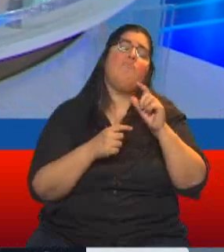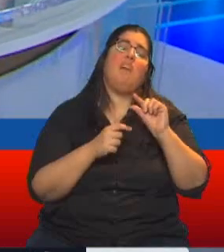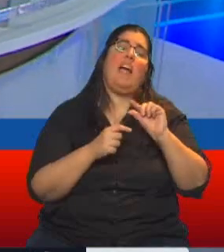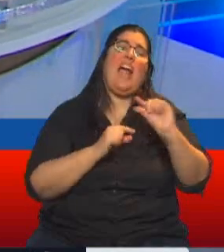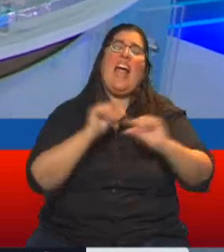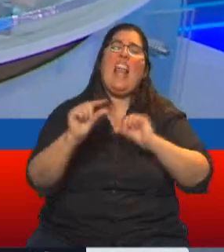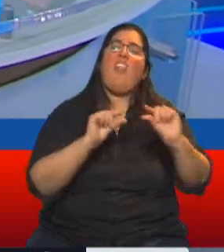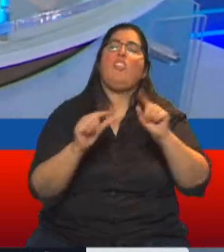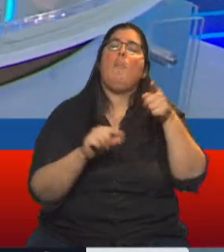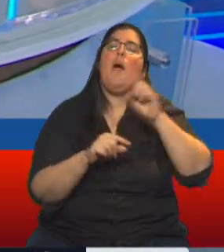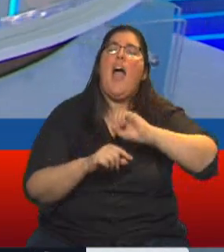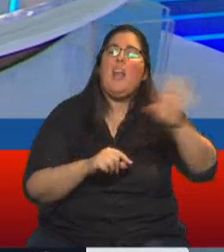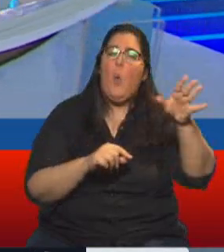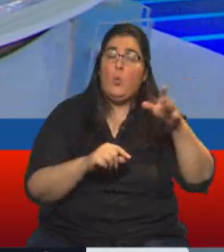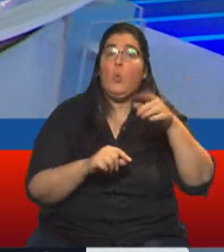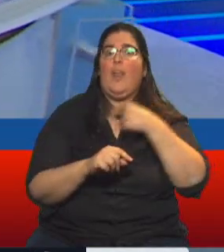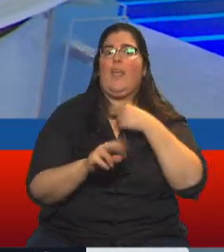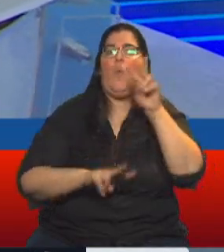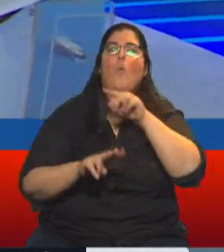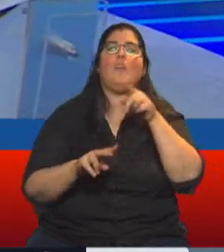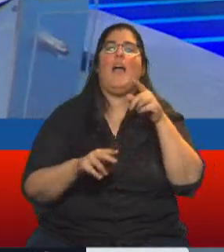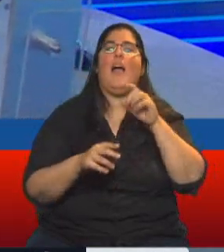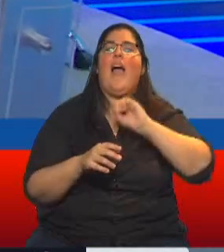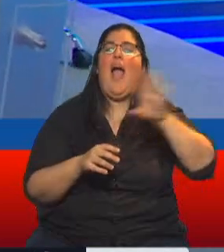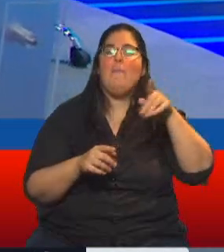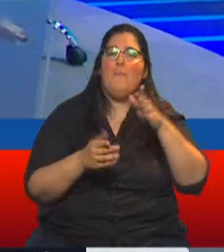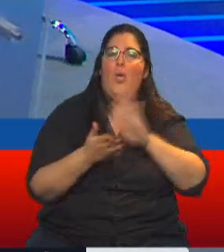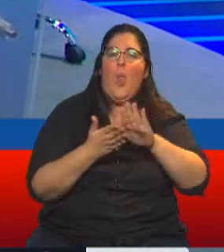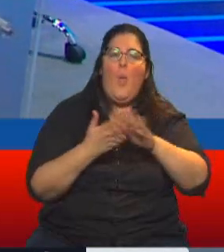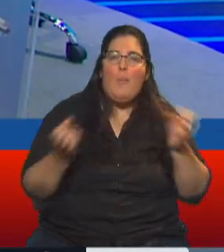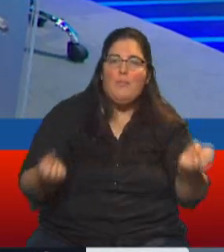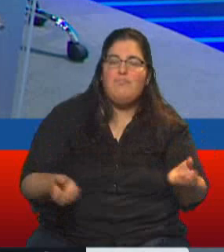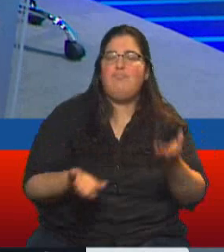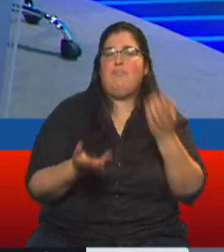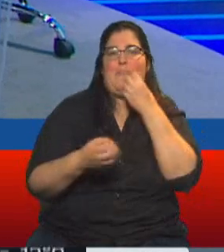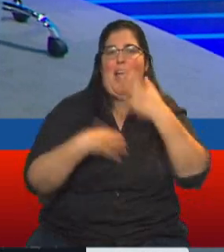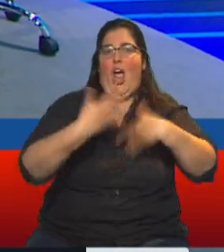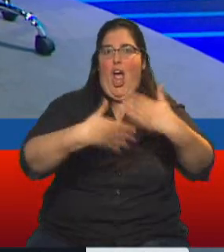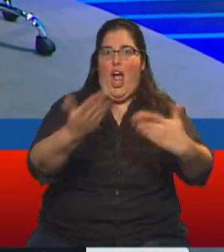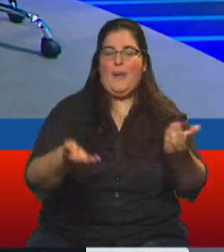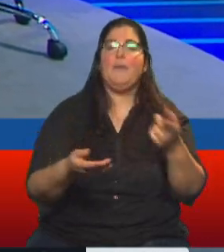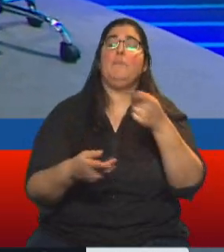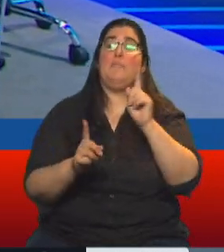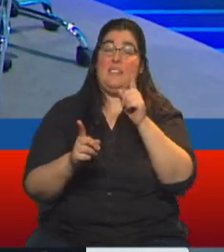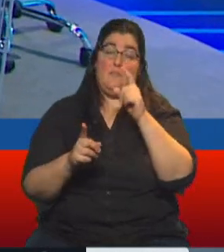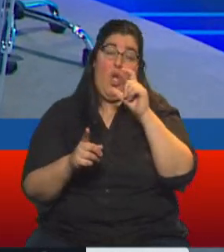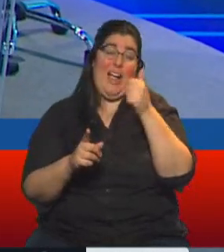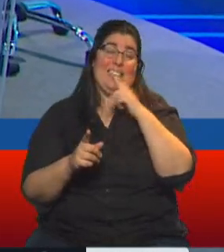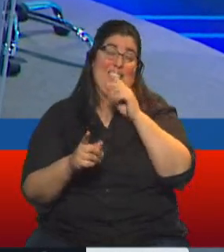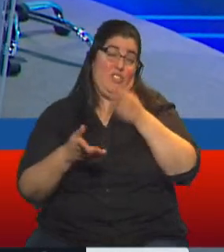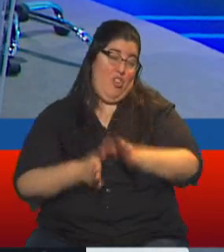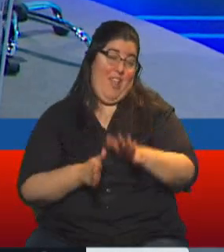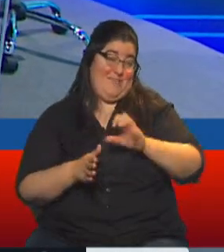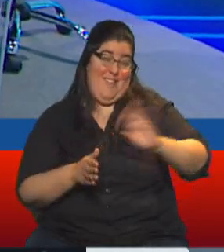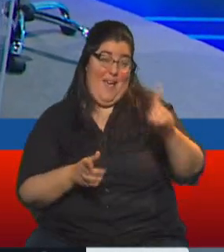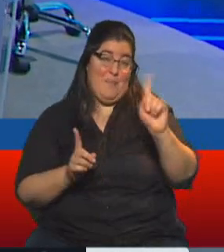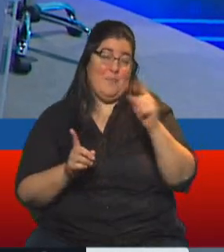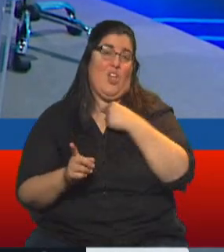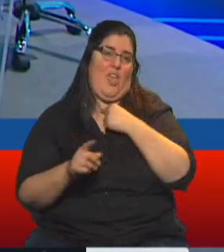ver con recuperar también ese sector, que aparte de donde es originario Pedro Castillo. Y el tema de